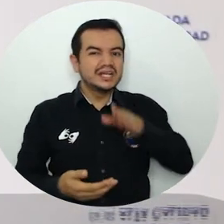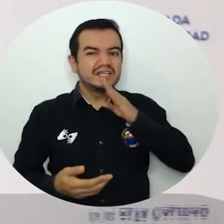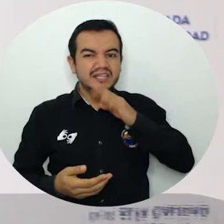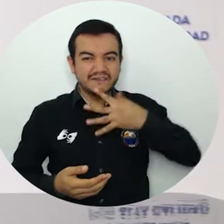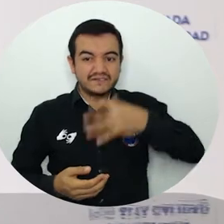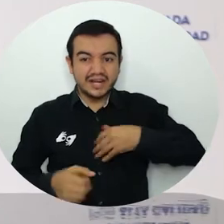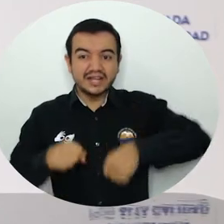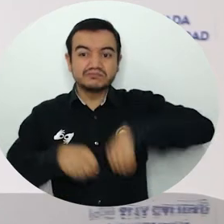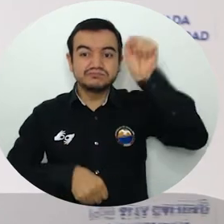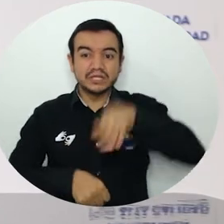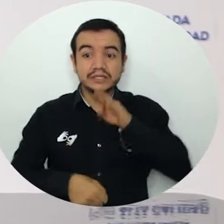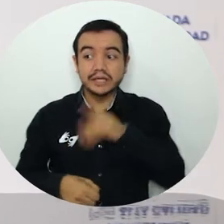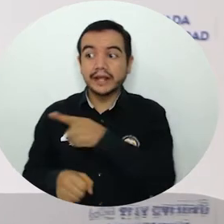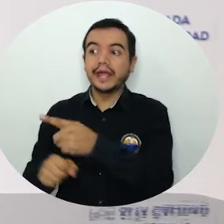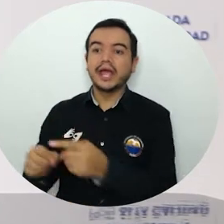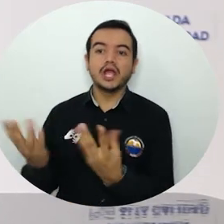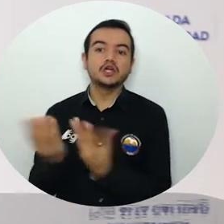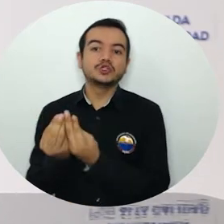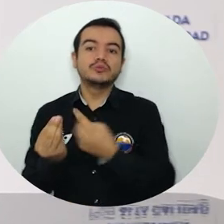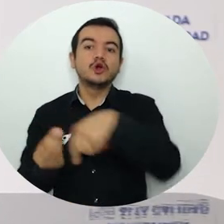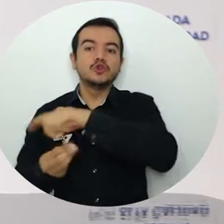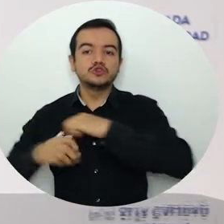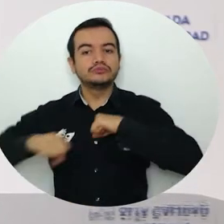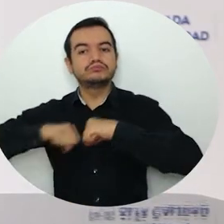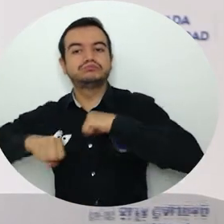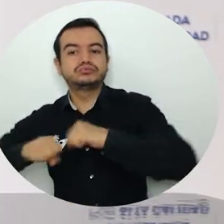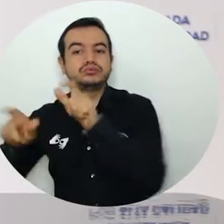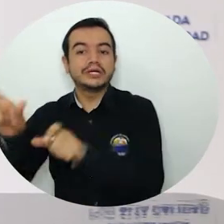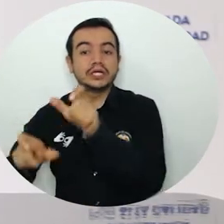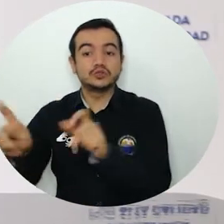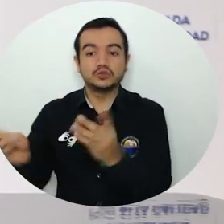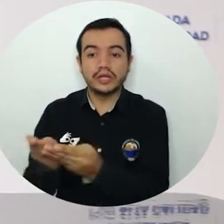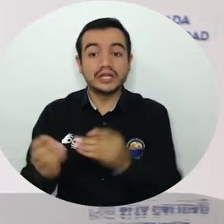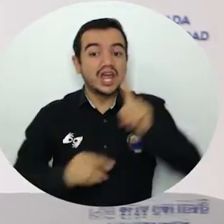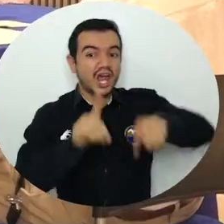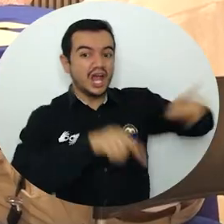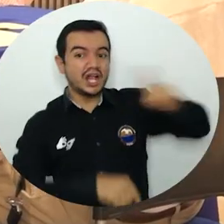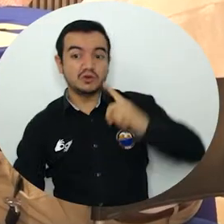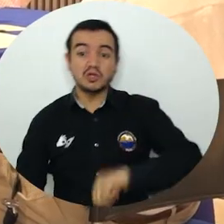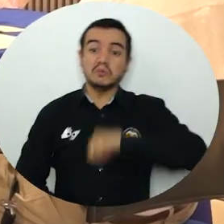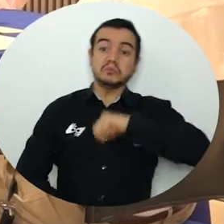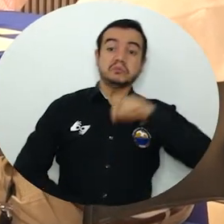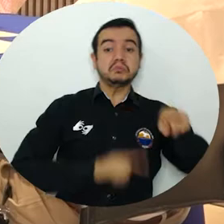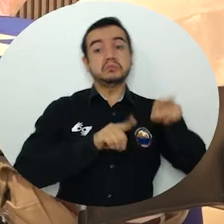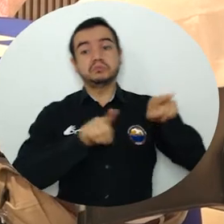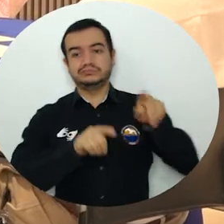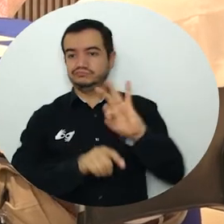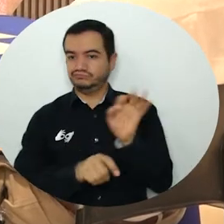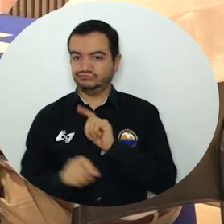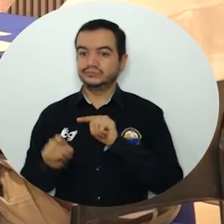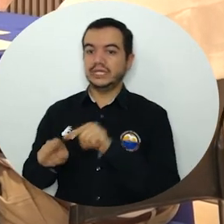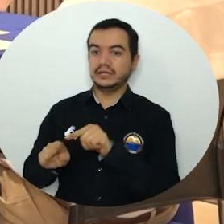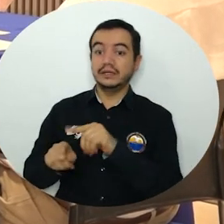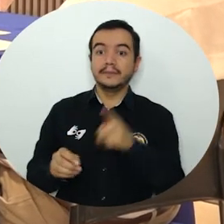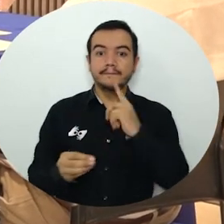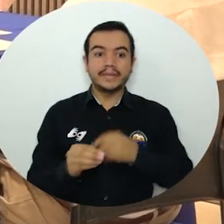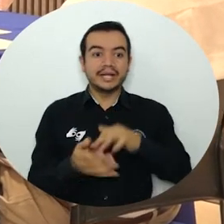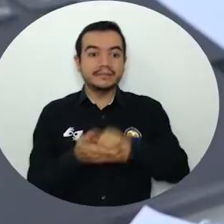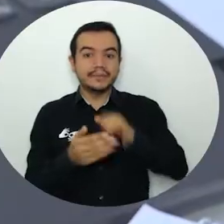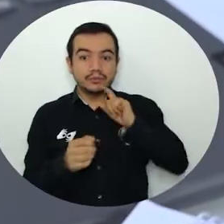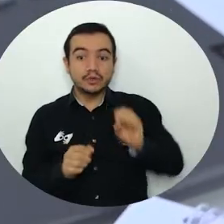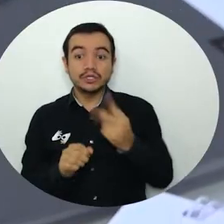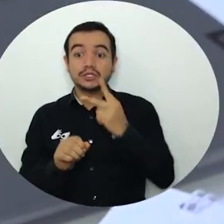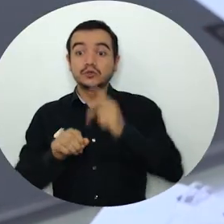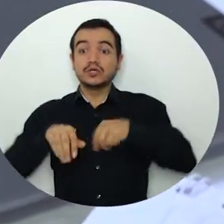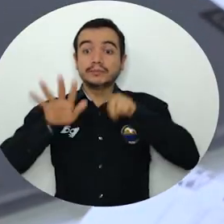movimiento estudiantil que en las calles logró que el gobierno asumiera ese compromiso total para el segundo semestre de este año y para el próximo año. Creo